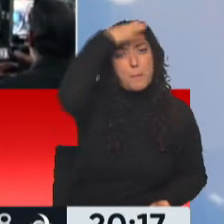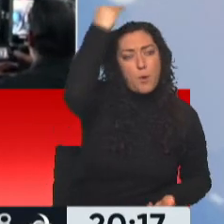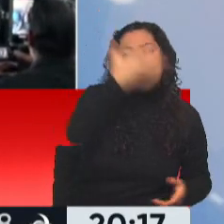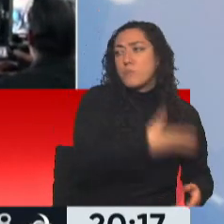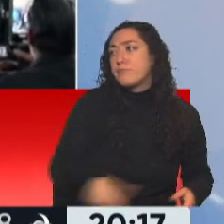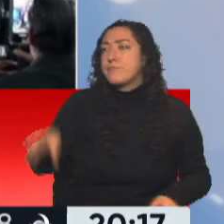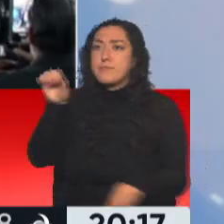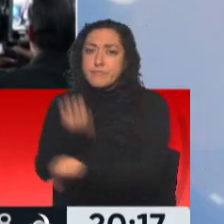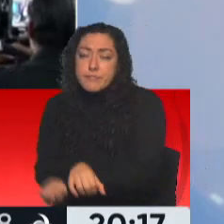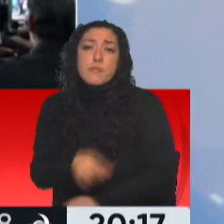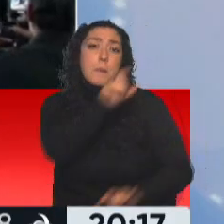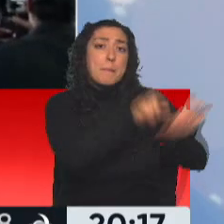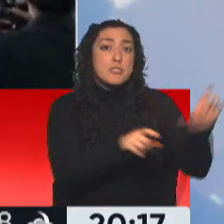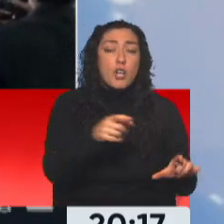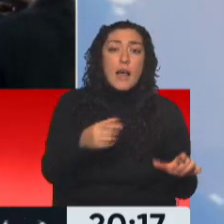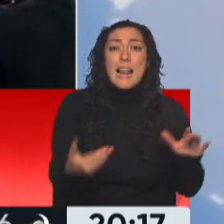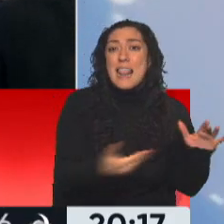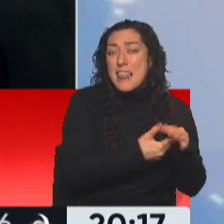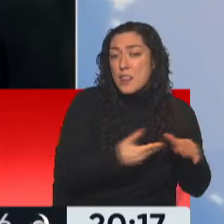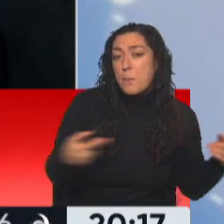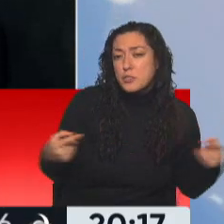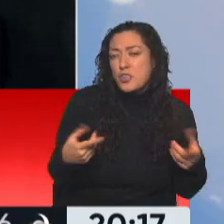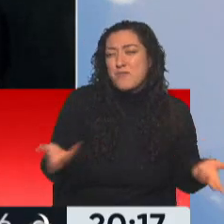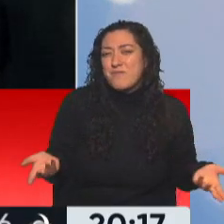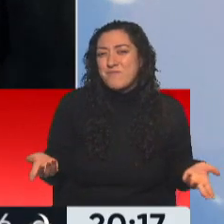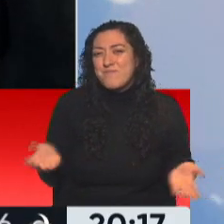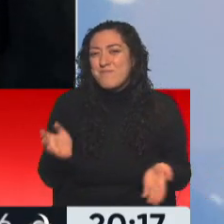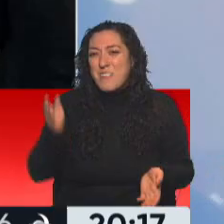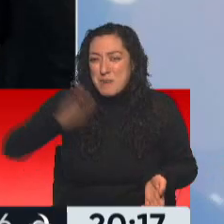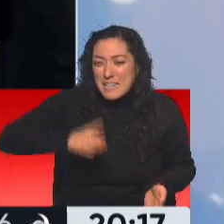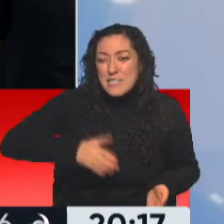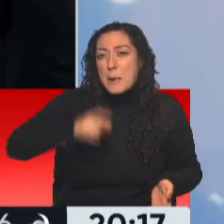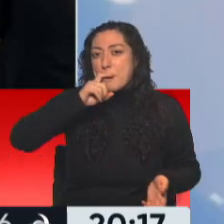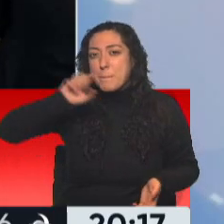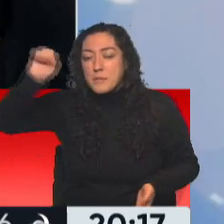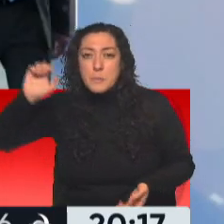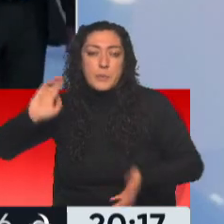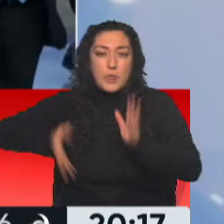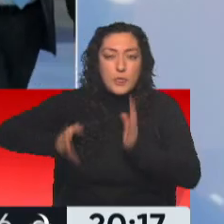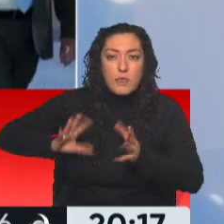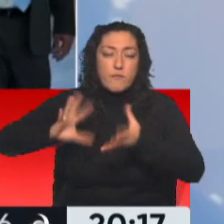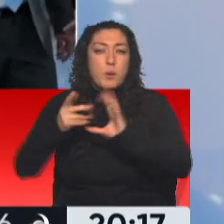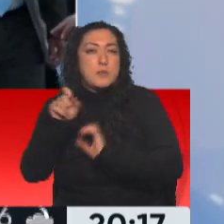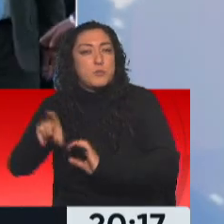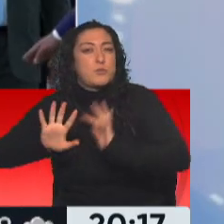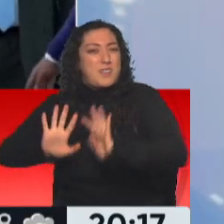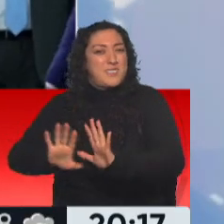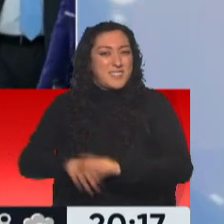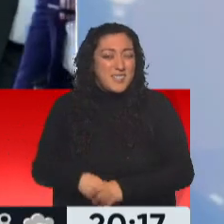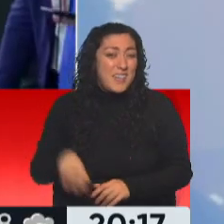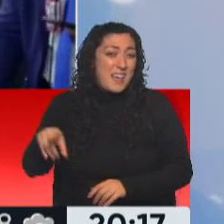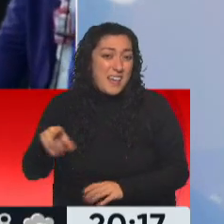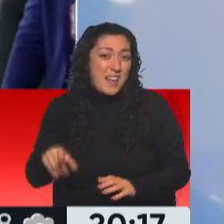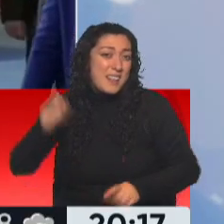de la oposición. Maduro está desencajado, nervioso, agresivo, pero bueno, como Maduro, como lo que él es, pues un criminal,